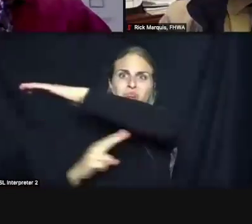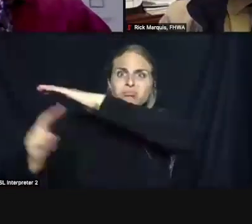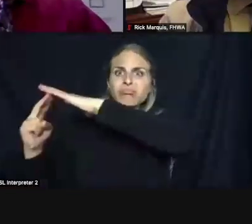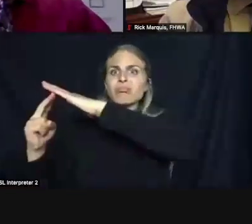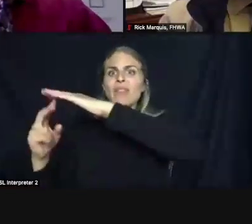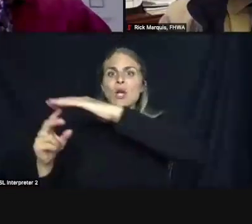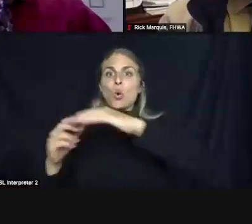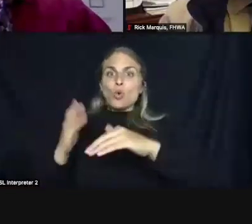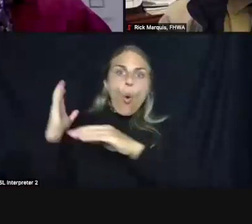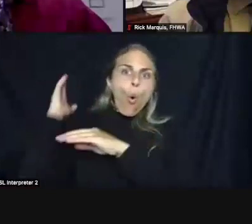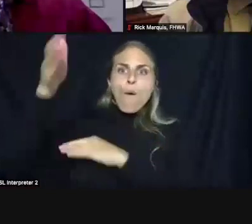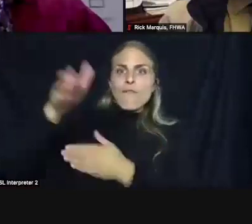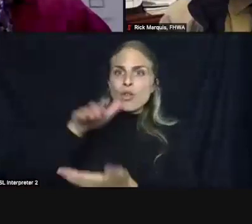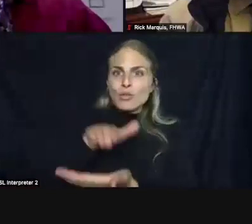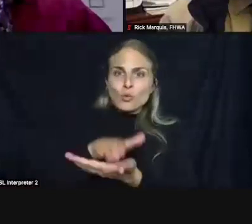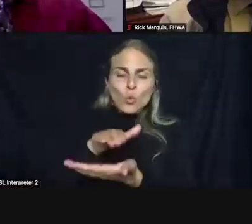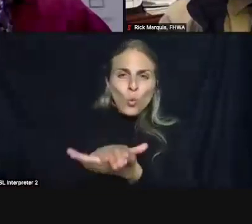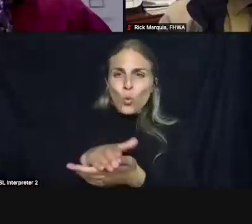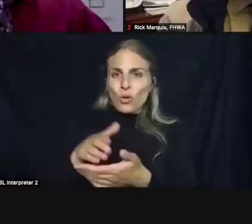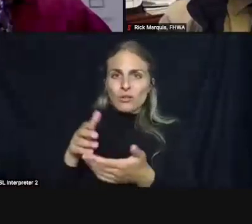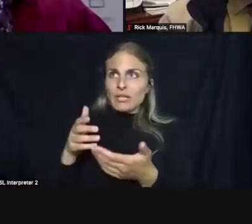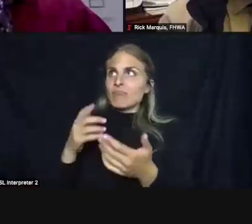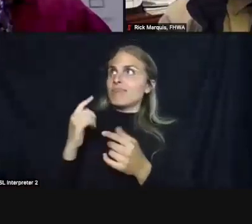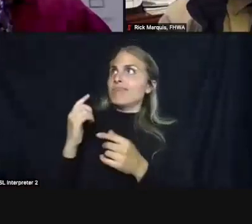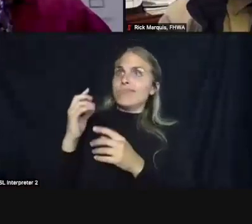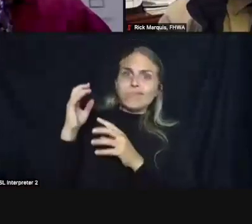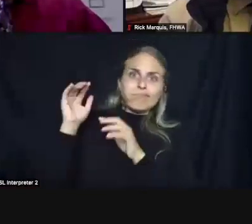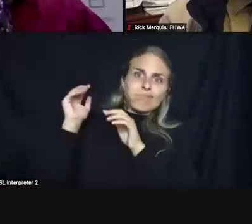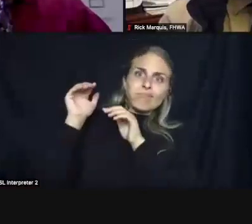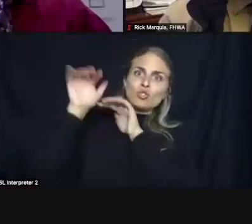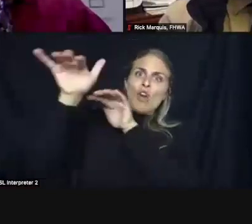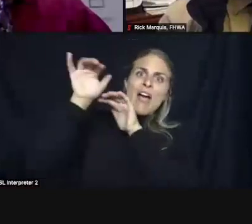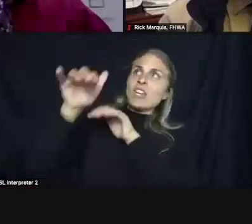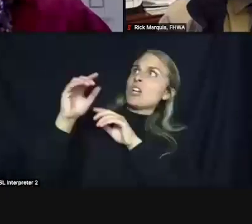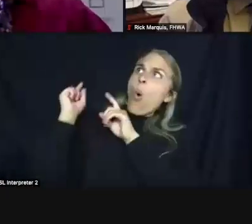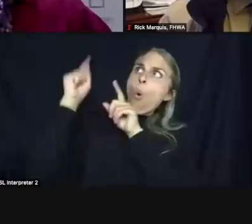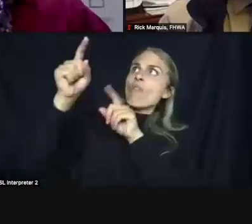la fase de este puente.